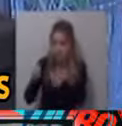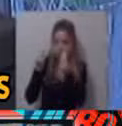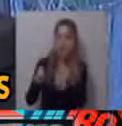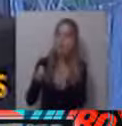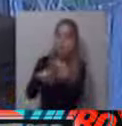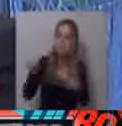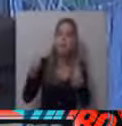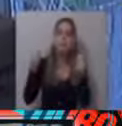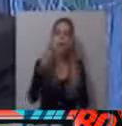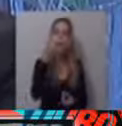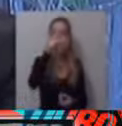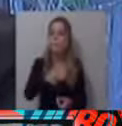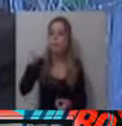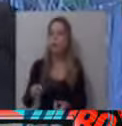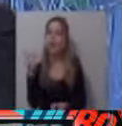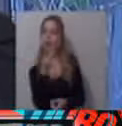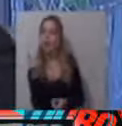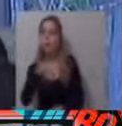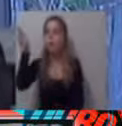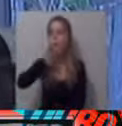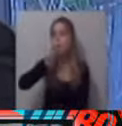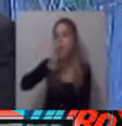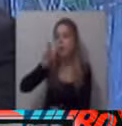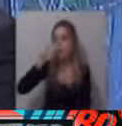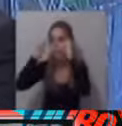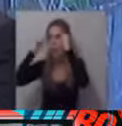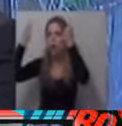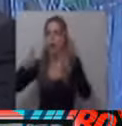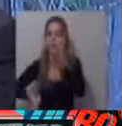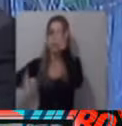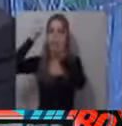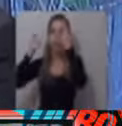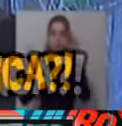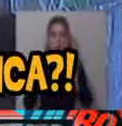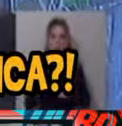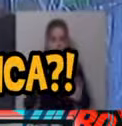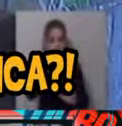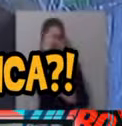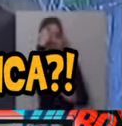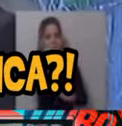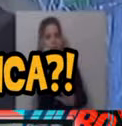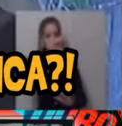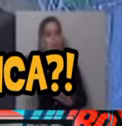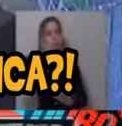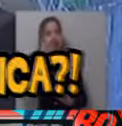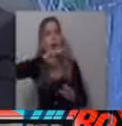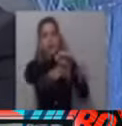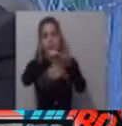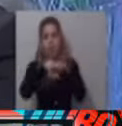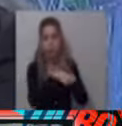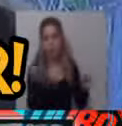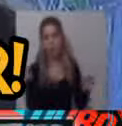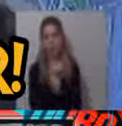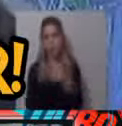dos personas, no entiendes, dos mujeres, sino... se volvieron locas, claro. Hay una estadística de que las mujeres se volvieron locas. Hay una estadística de... ¿Qué estadística? Que empieza a sumar y que preocupa,